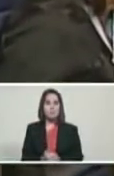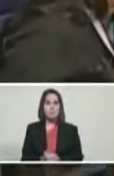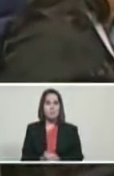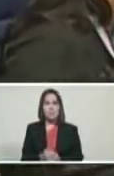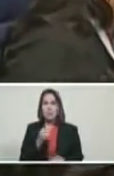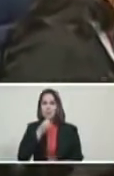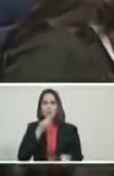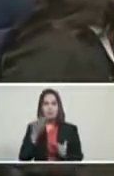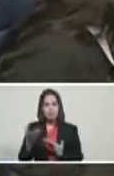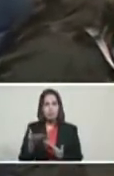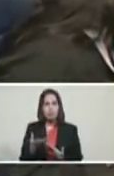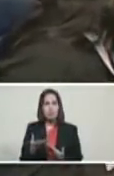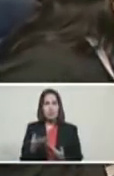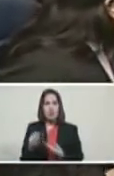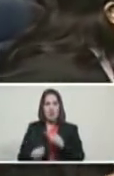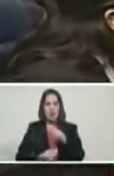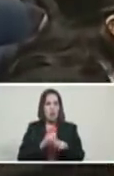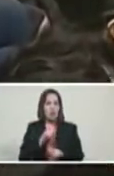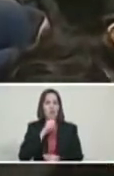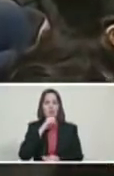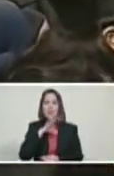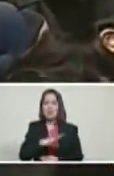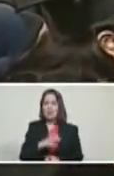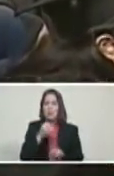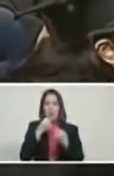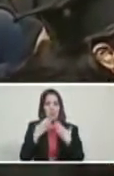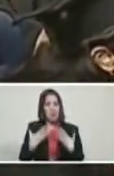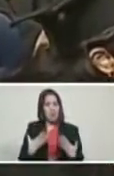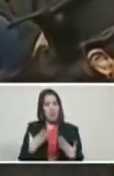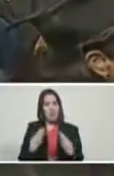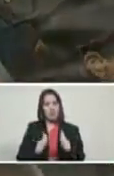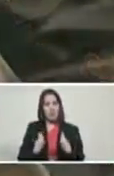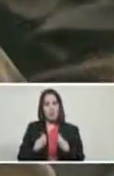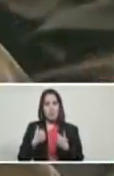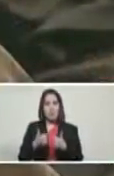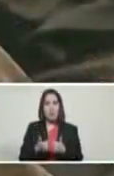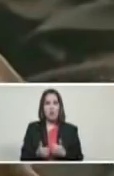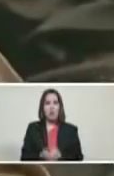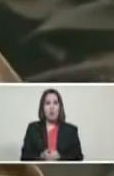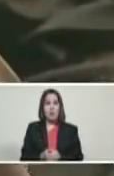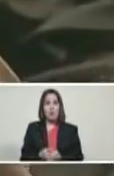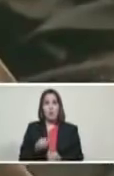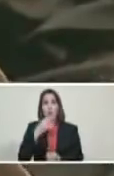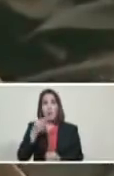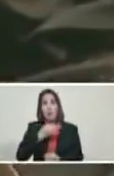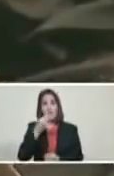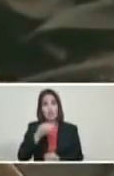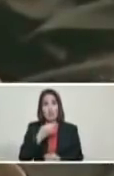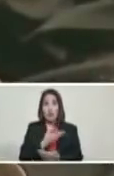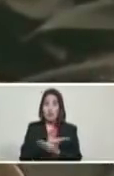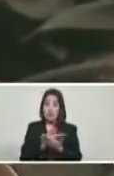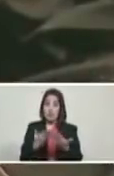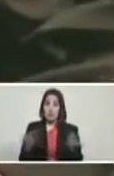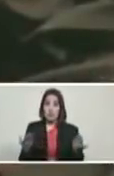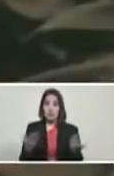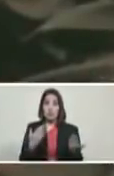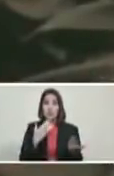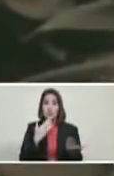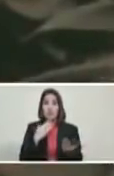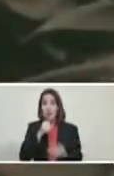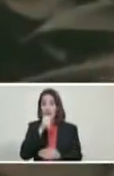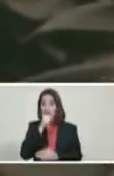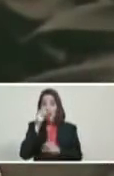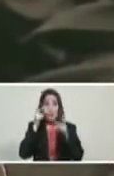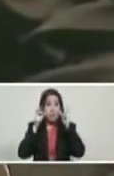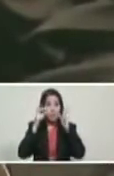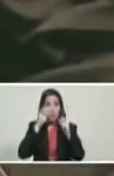Cuéntame, ¿cómo ha sido esa historia tan bella? Bueno, presidente, buenas tardes ante todos. Acércate un poquito más el micrófono para